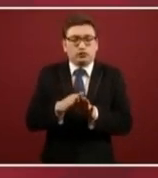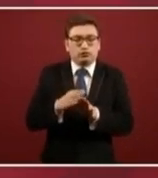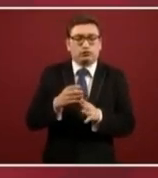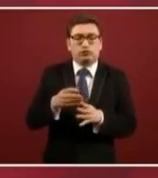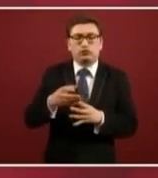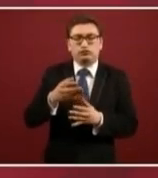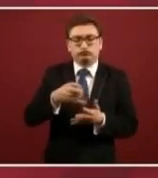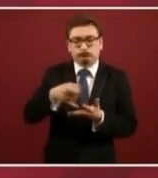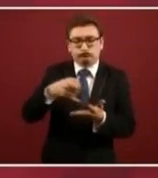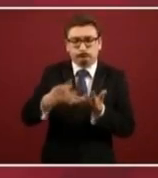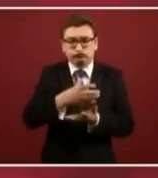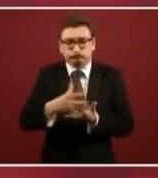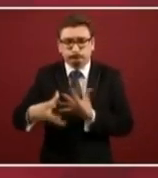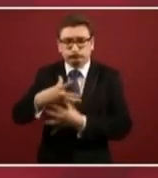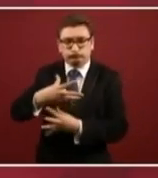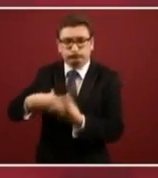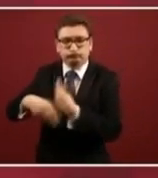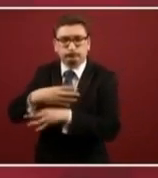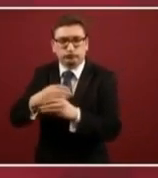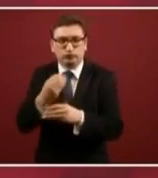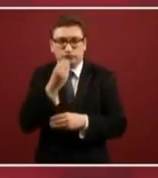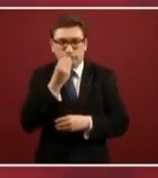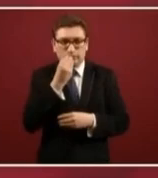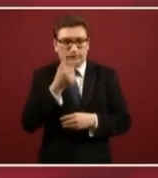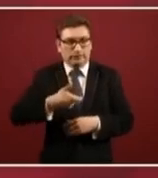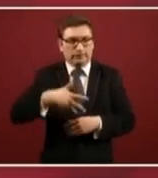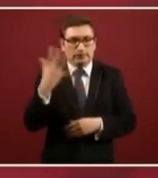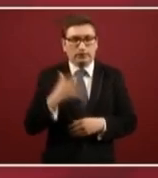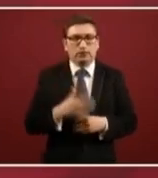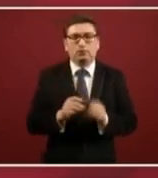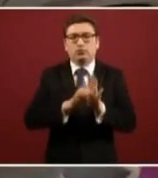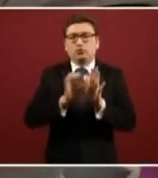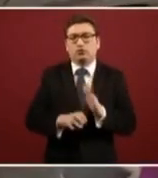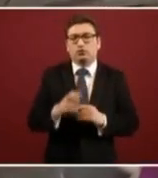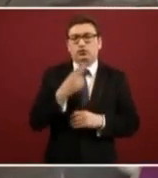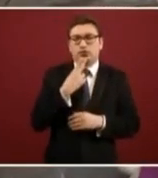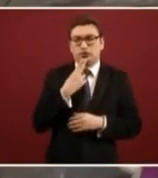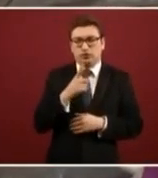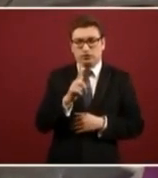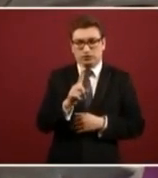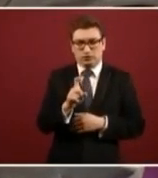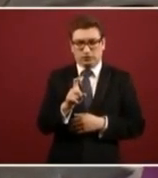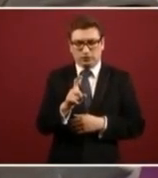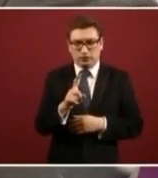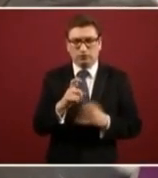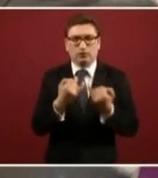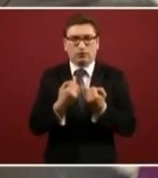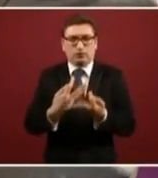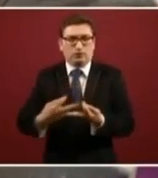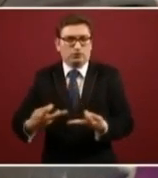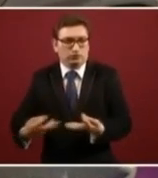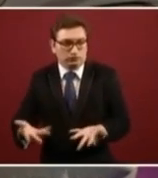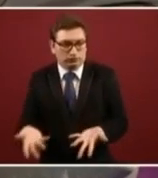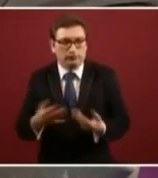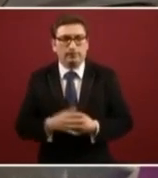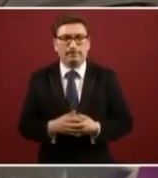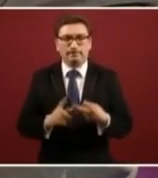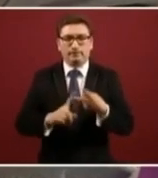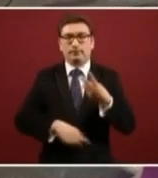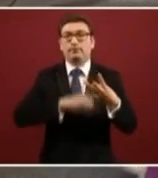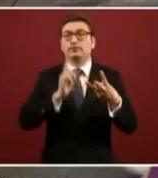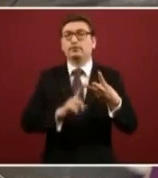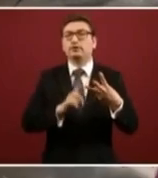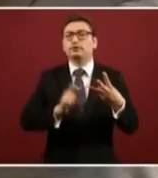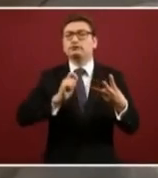alimentos es muy caro, particularmente lo que tiene que ver con el uso del agua y el recurso suelo. Y finalmente, el